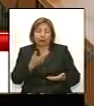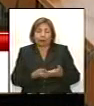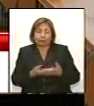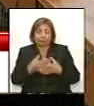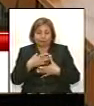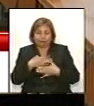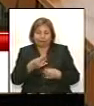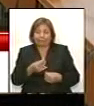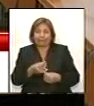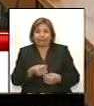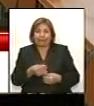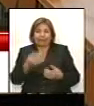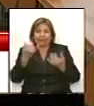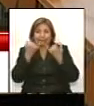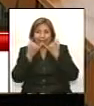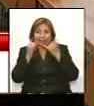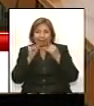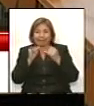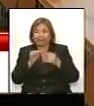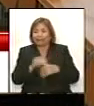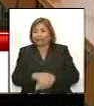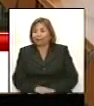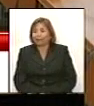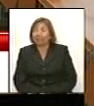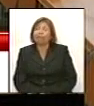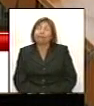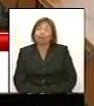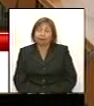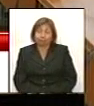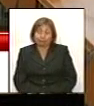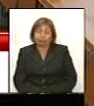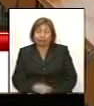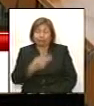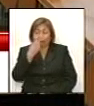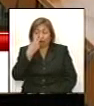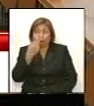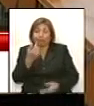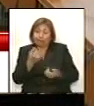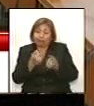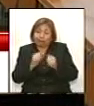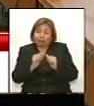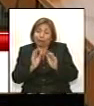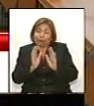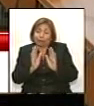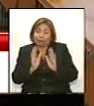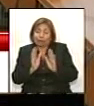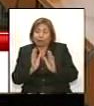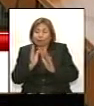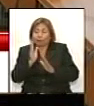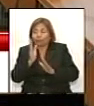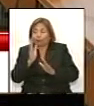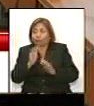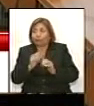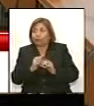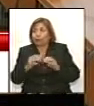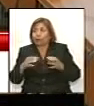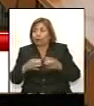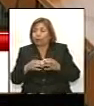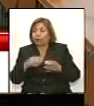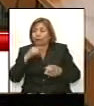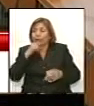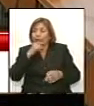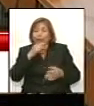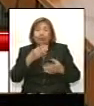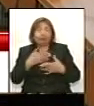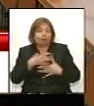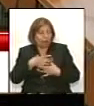interesante informe de hiperderecho y también ver si es que es posible que puedan realizar una exposición en la Comisión de la Mujer, que creo que sería